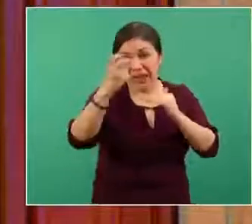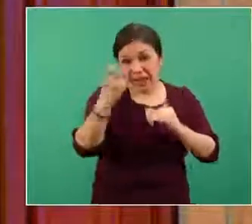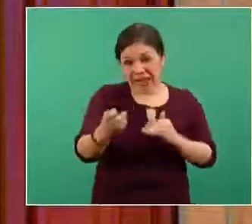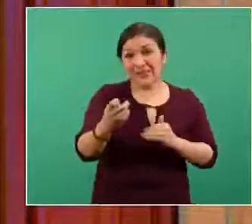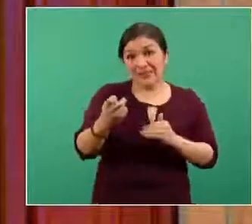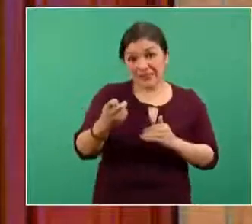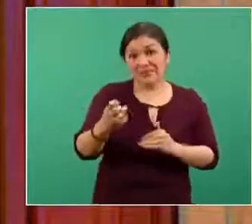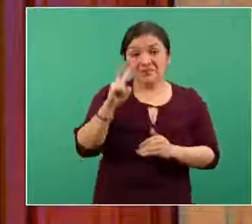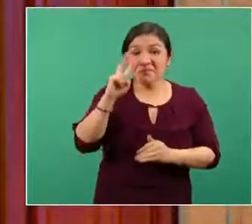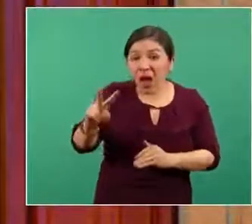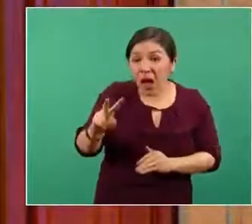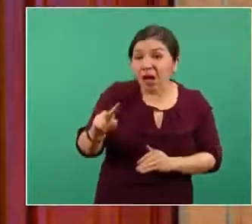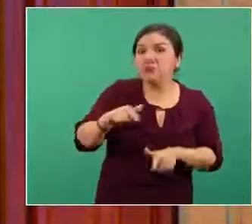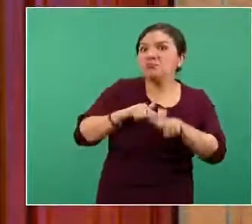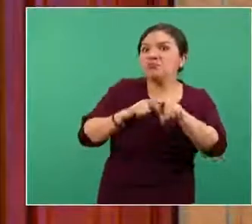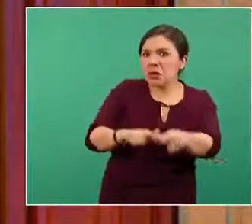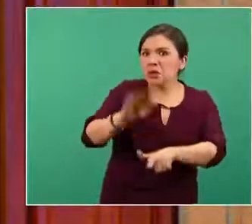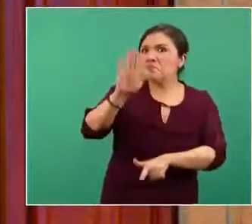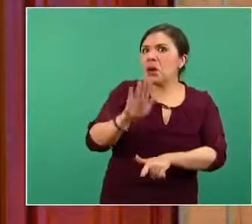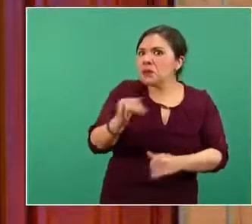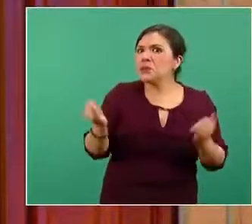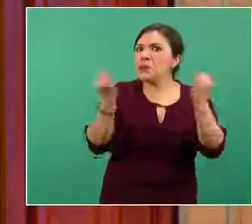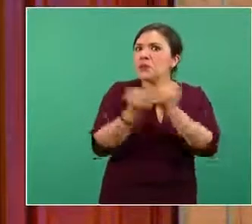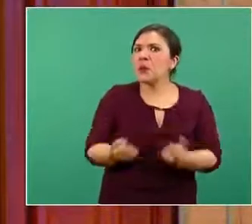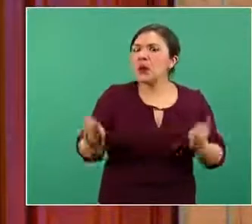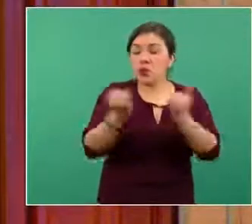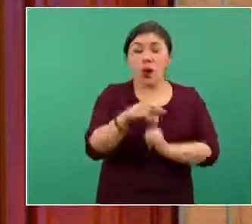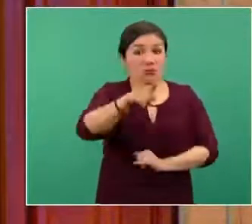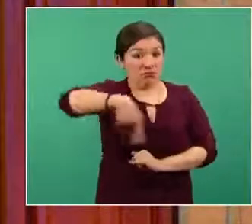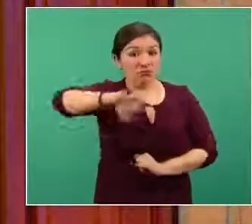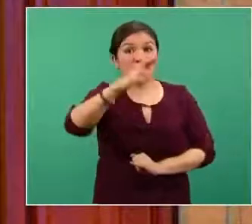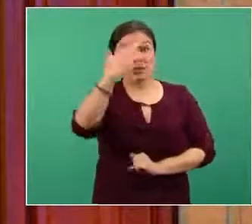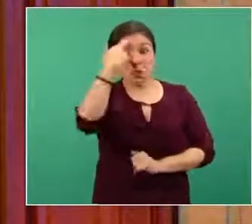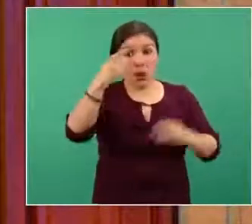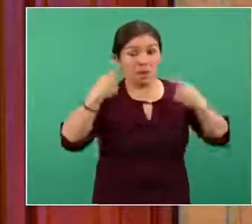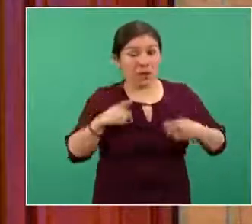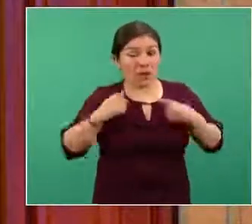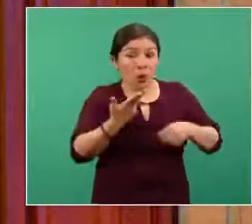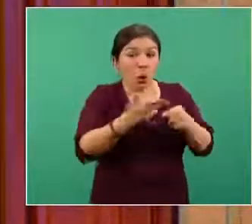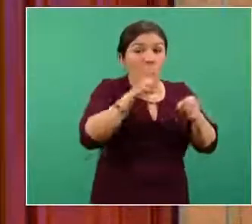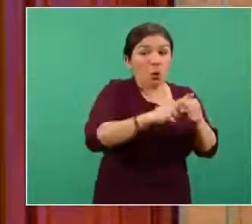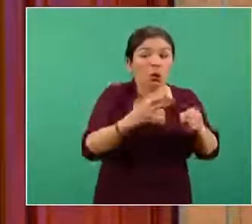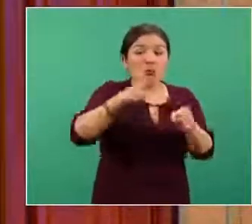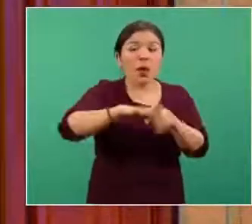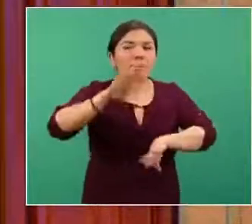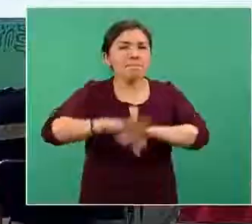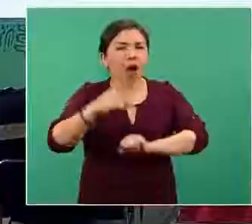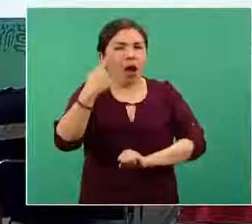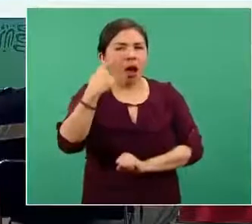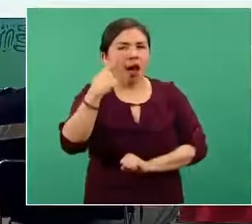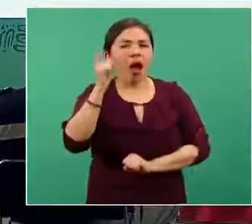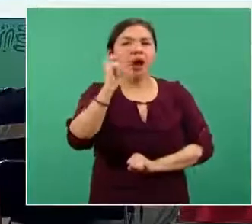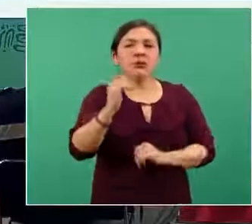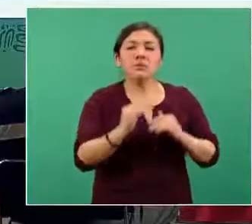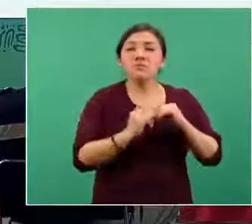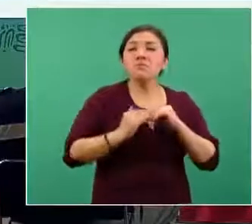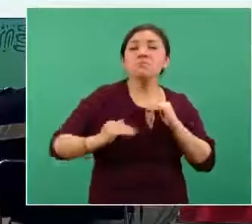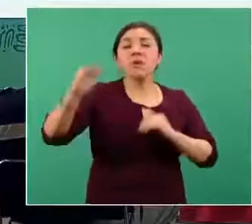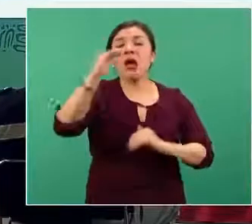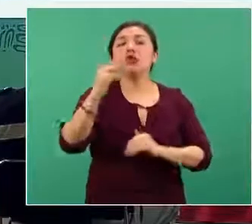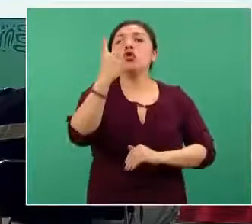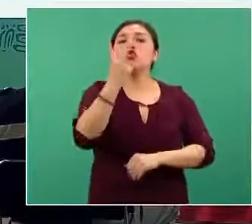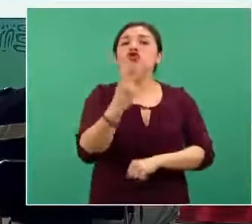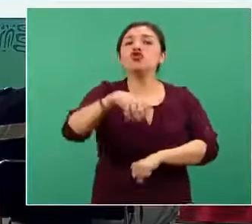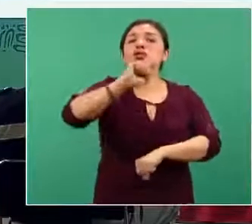la tendencia parece mantener. Recordemos que las hospitalizaciones normalmente se incrementan